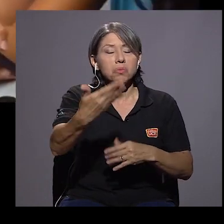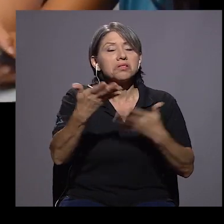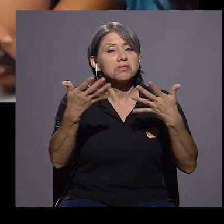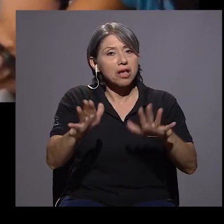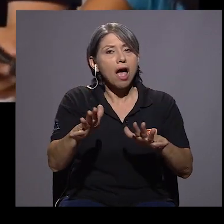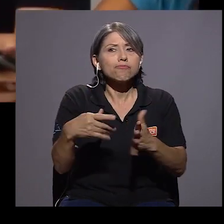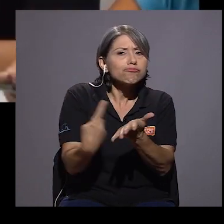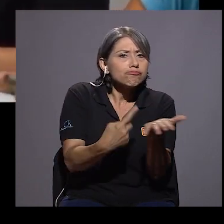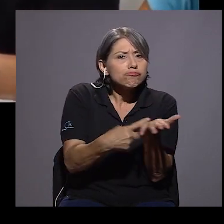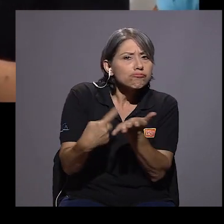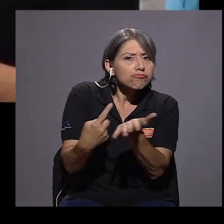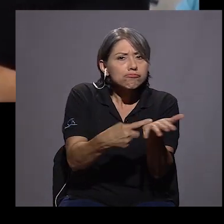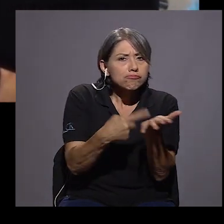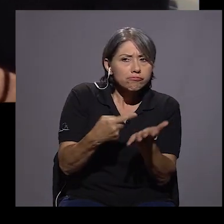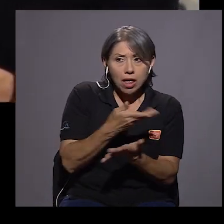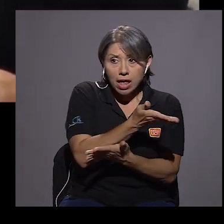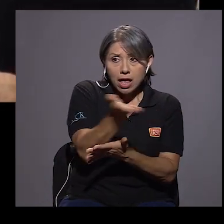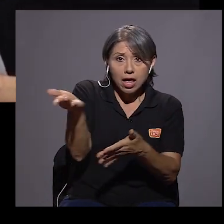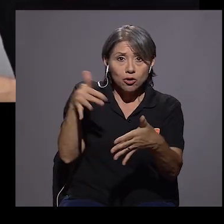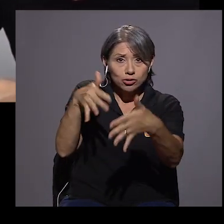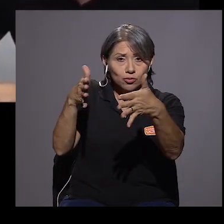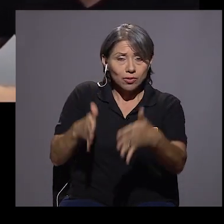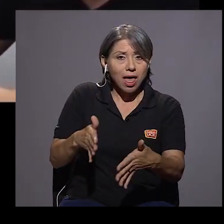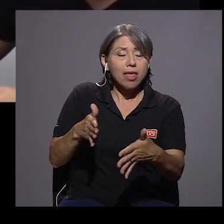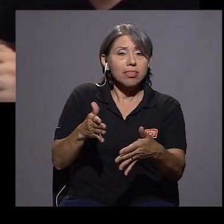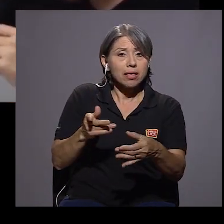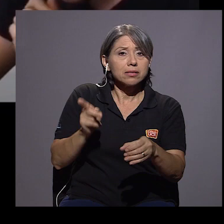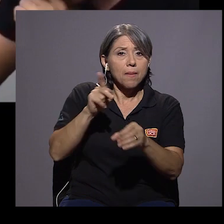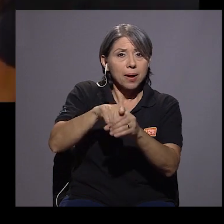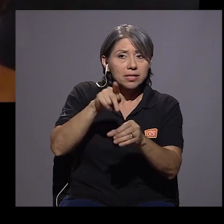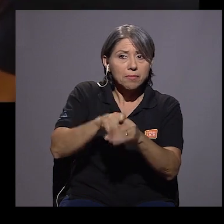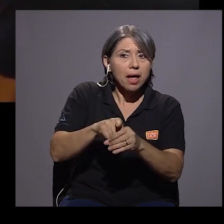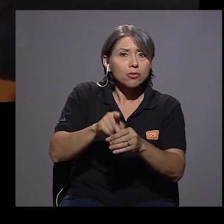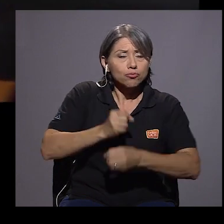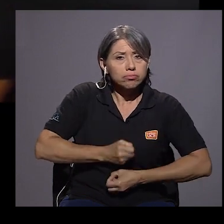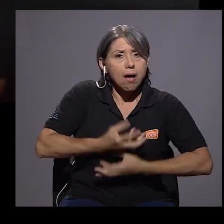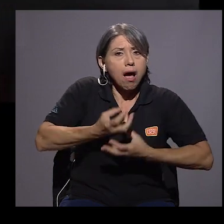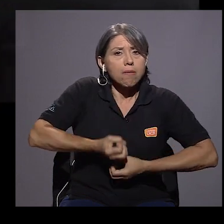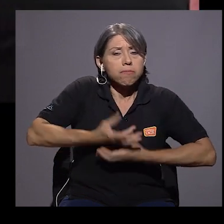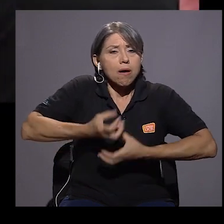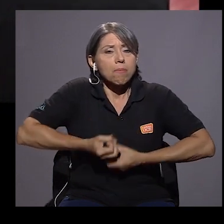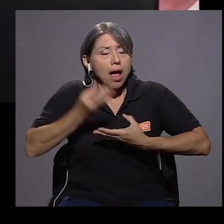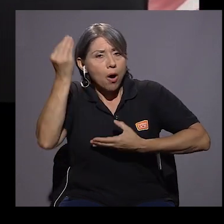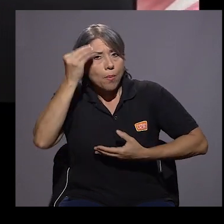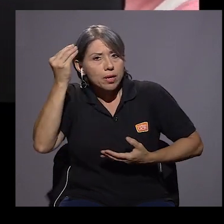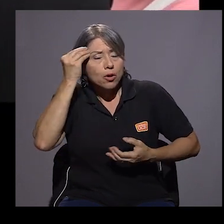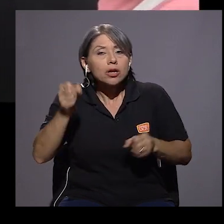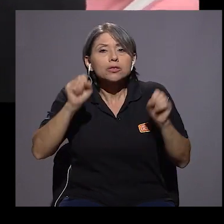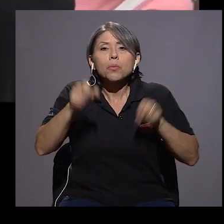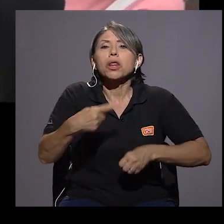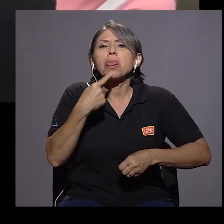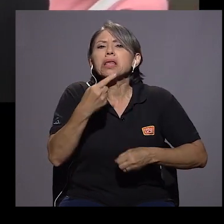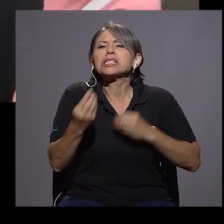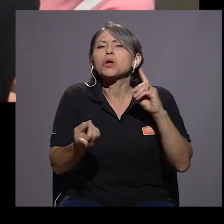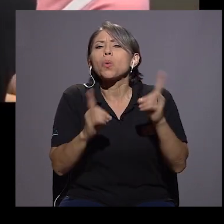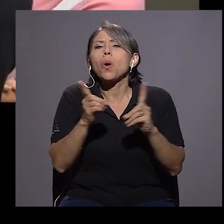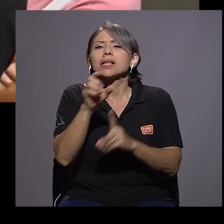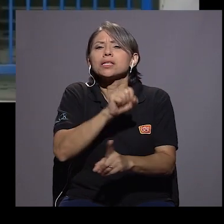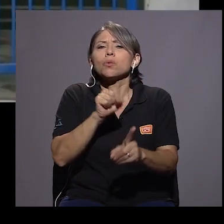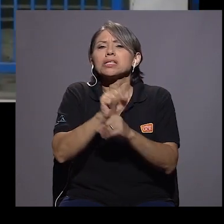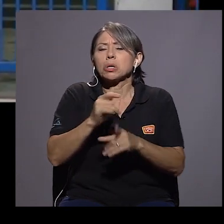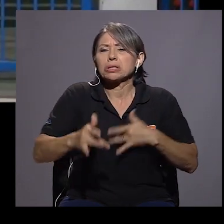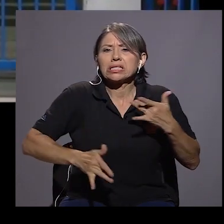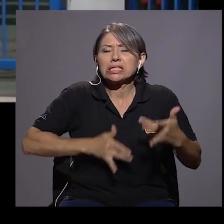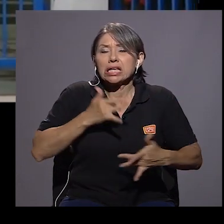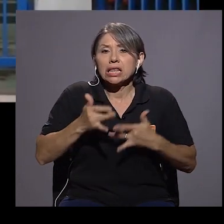luego se dio el espacio para que las y los estudiantes que estaban participando expresaran sus opiniones, sus pareceres ante la situación